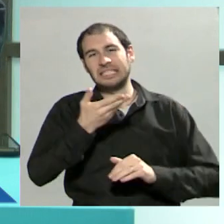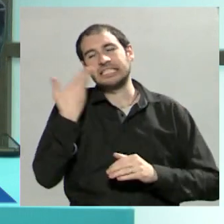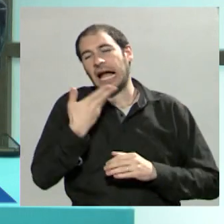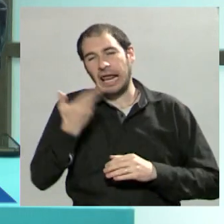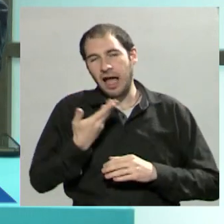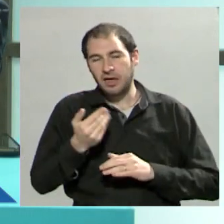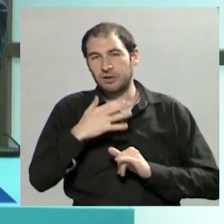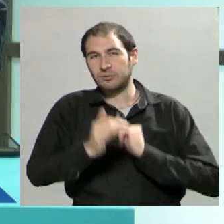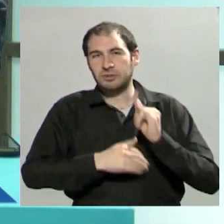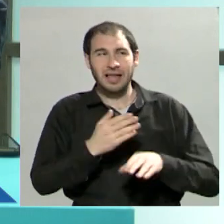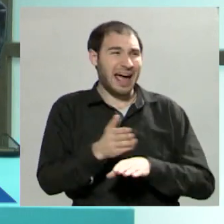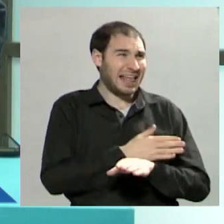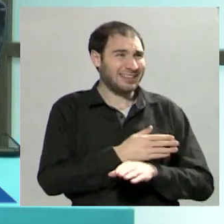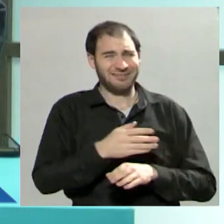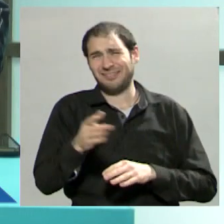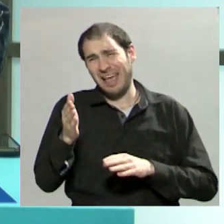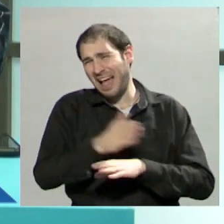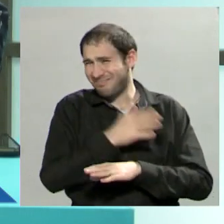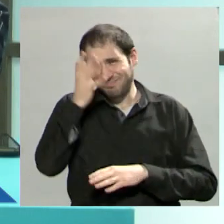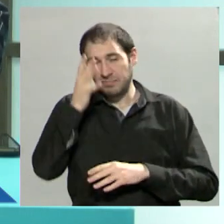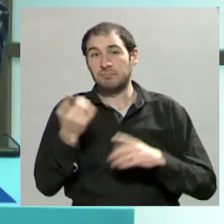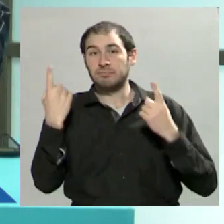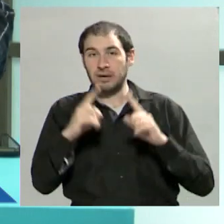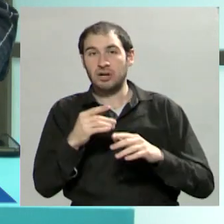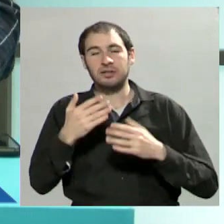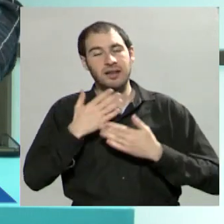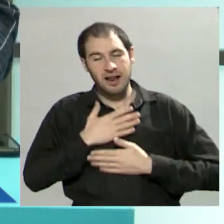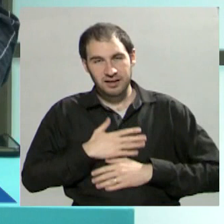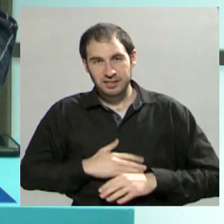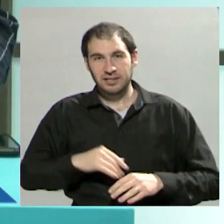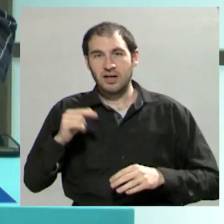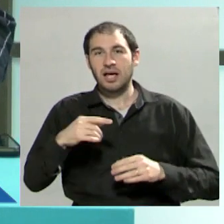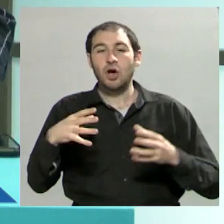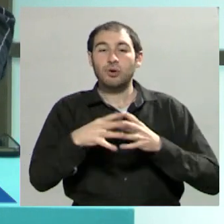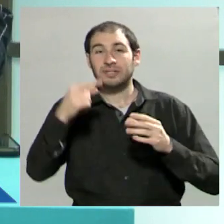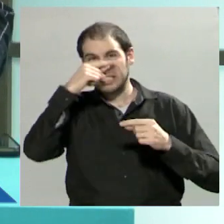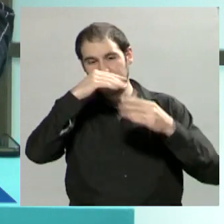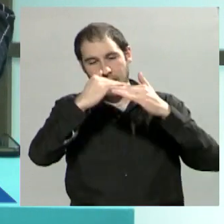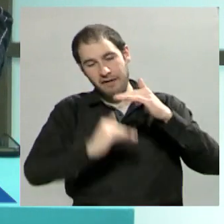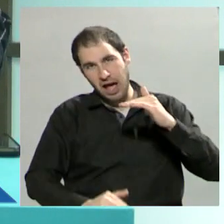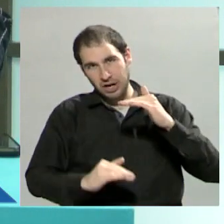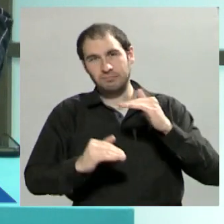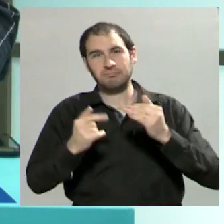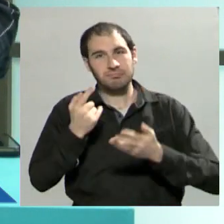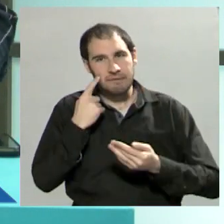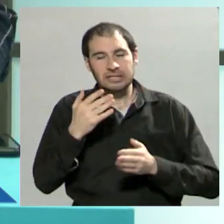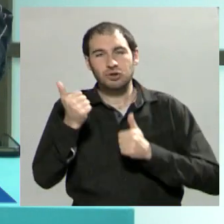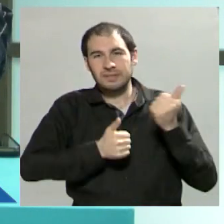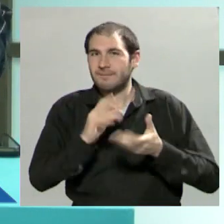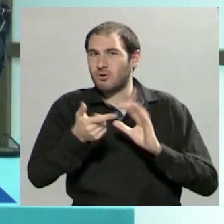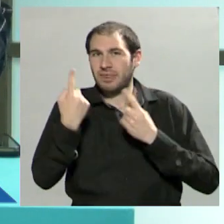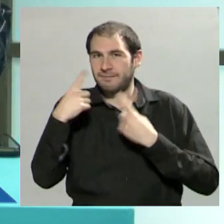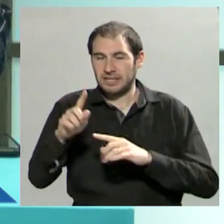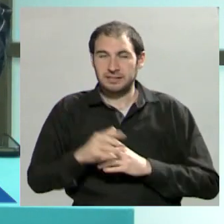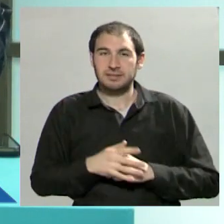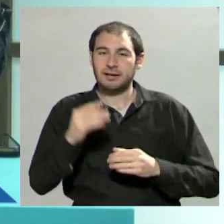exagerado decir, se va anticipando. Se anticipa mucho, pero ya con esta tranquilidad de estar con 7 equipos por debajo, claro, le permite plantear la temporada de otra manera, así